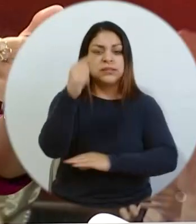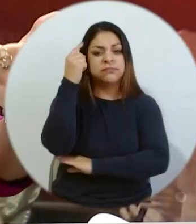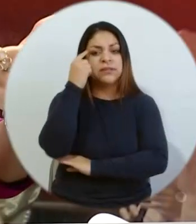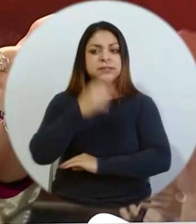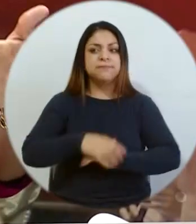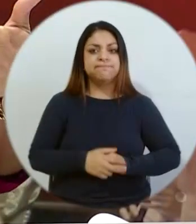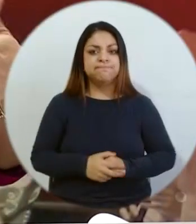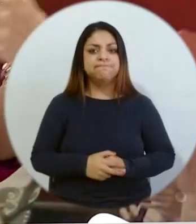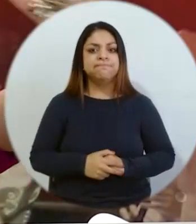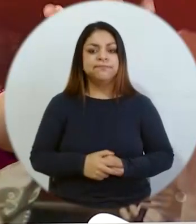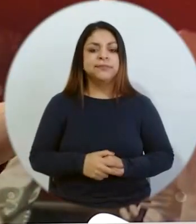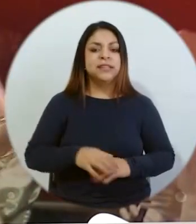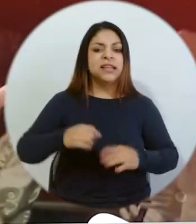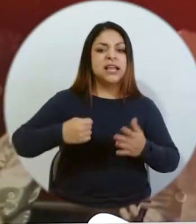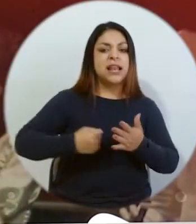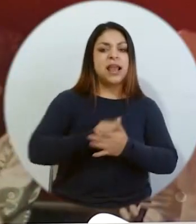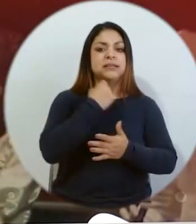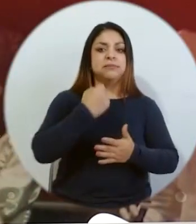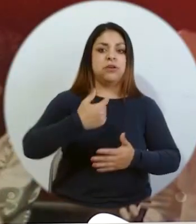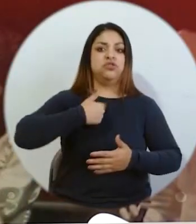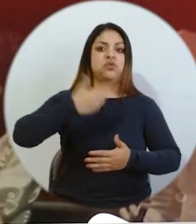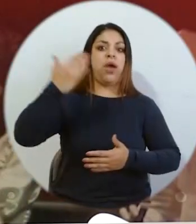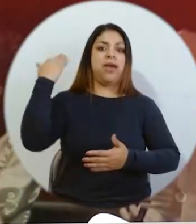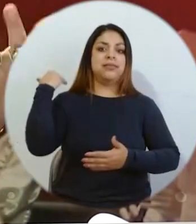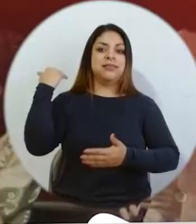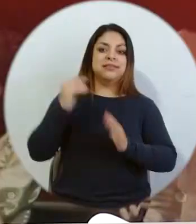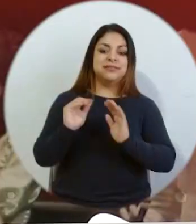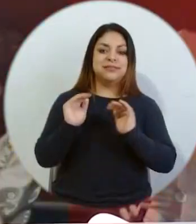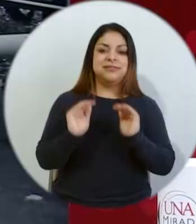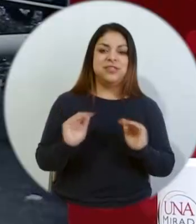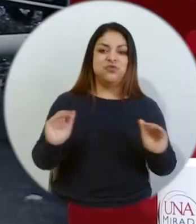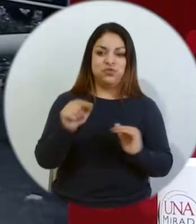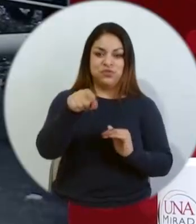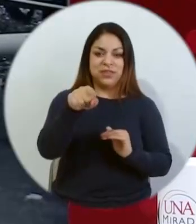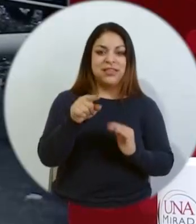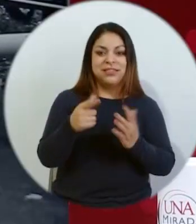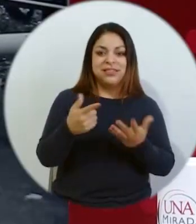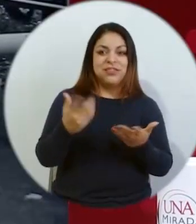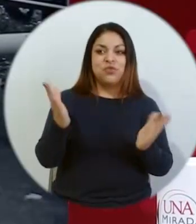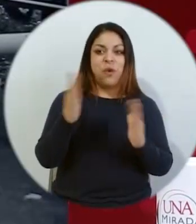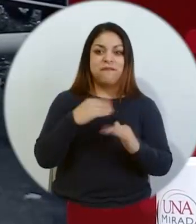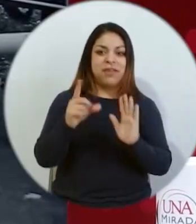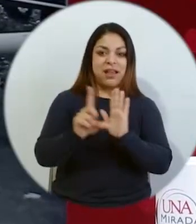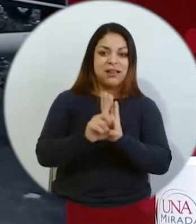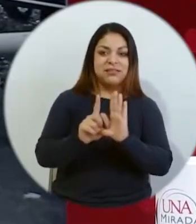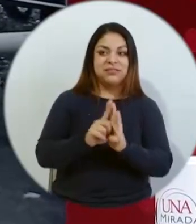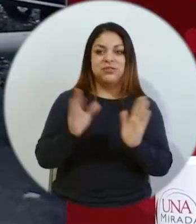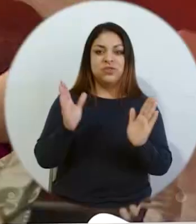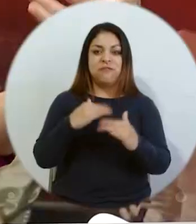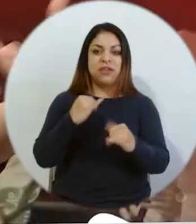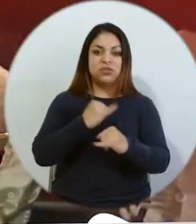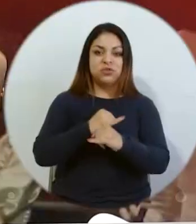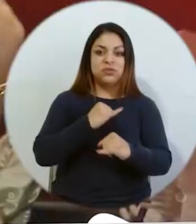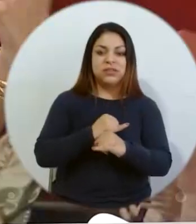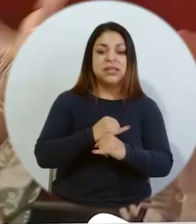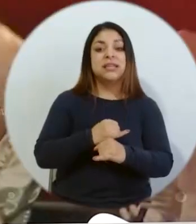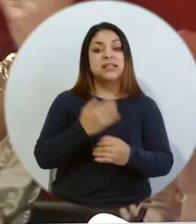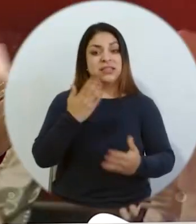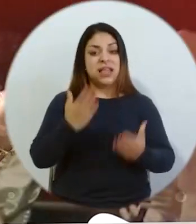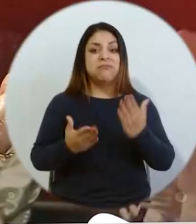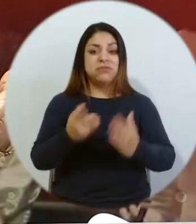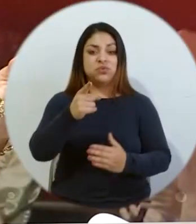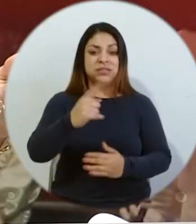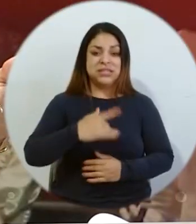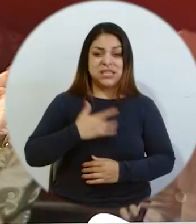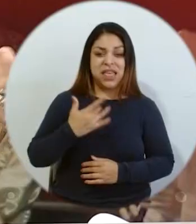estar pensando, qué lástima que cuando fue niño no habían estas leyes, no habían estas instituciones. Si yo hubiera tenido muchas cosas no